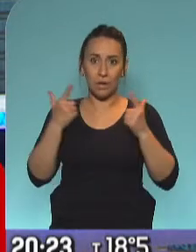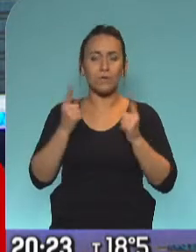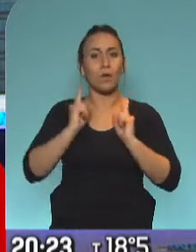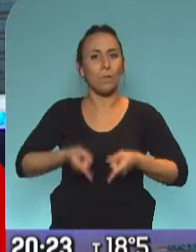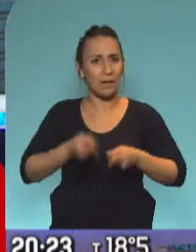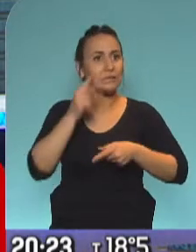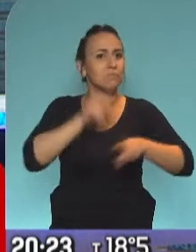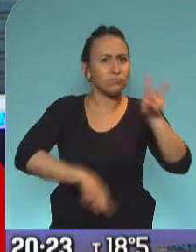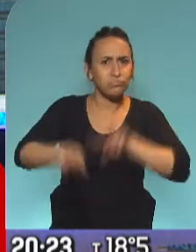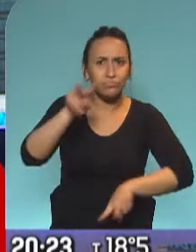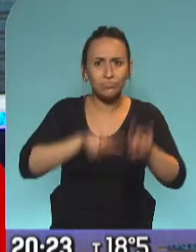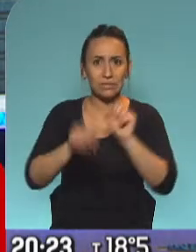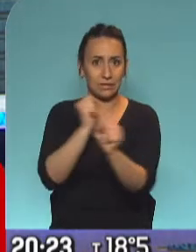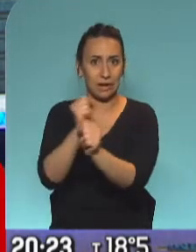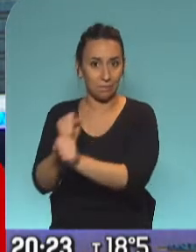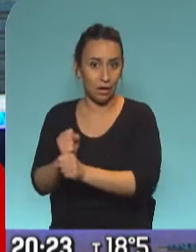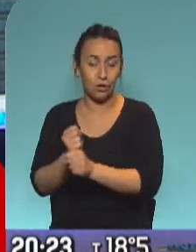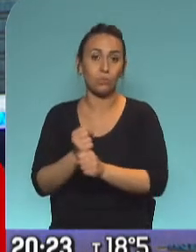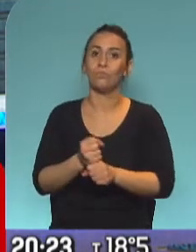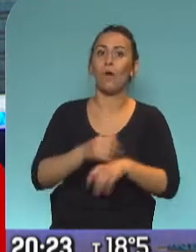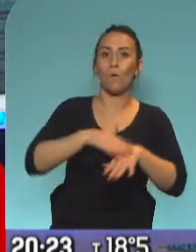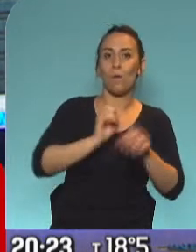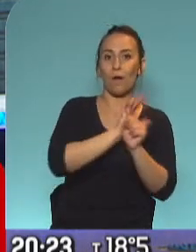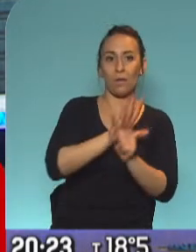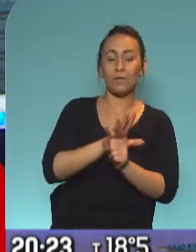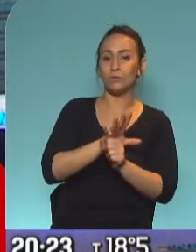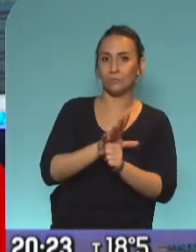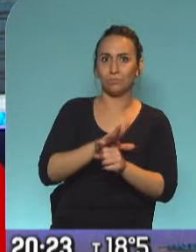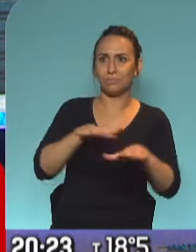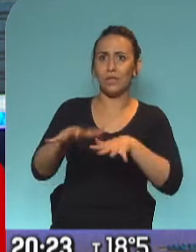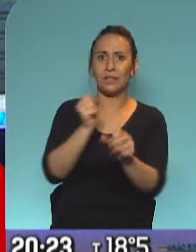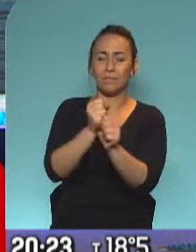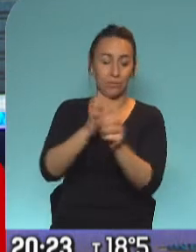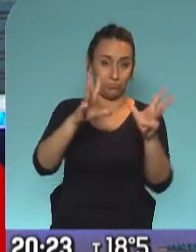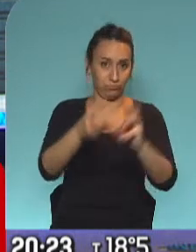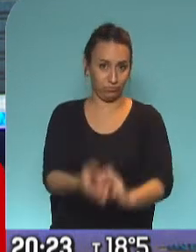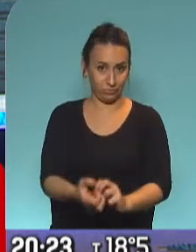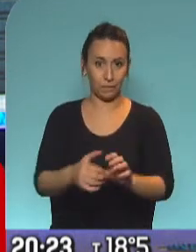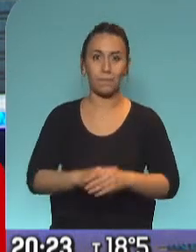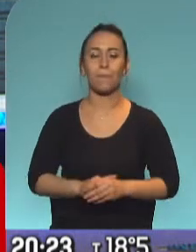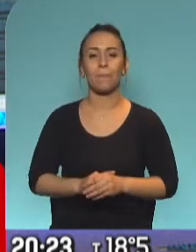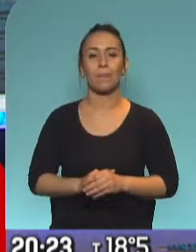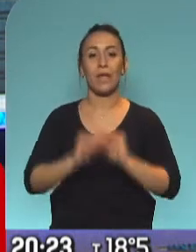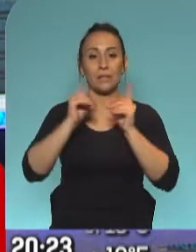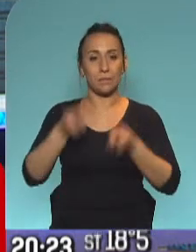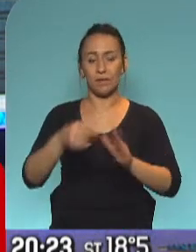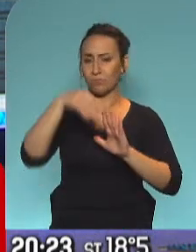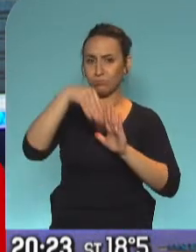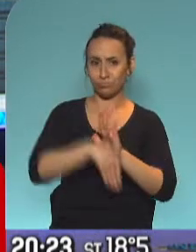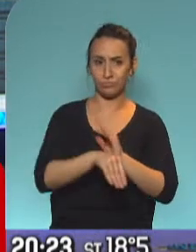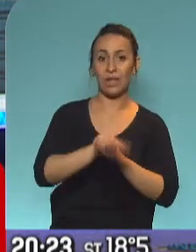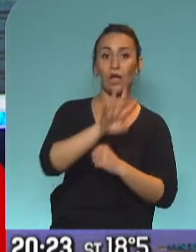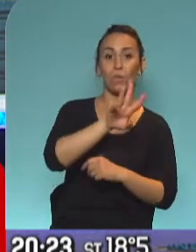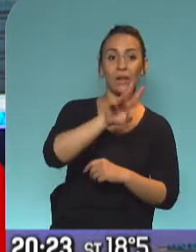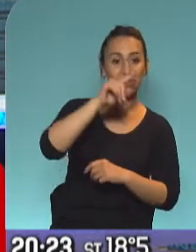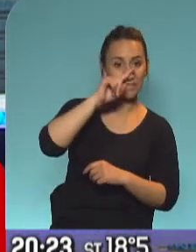medio de este estrago económicos que produjo el coronavirus mira más información lo mismo con la actividad económica por supuesto cayó también de 47